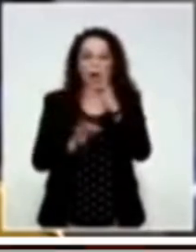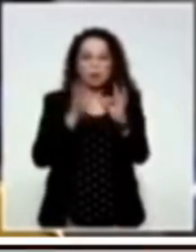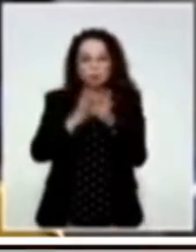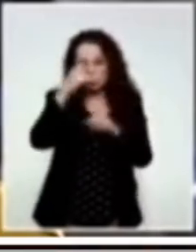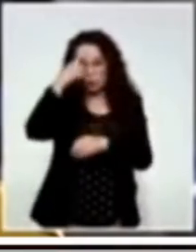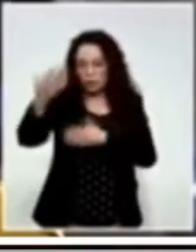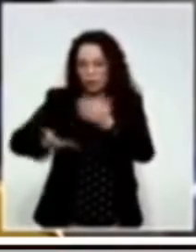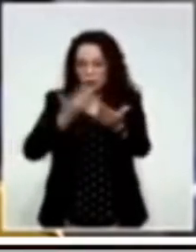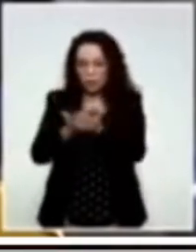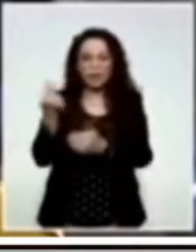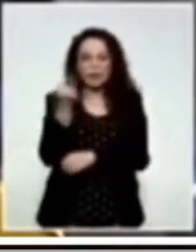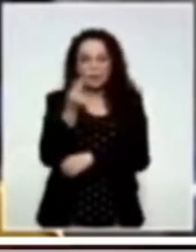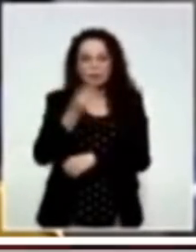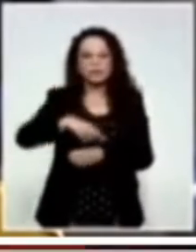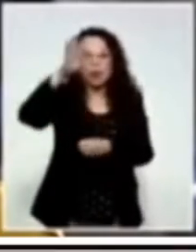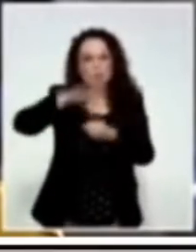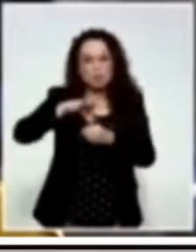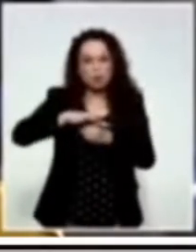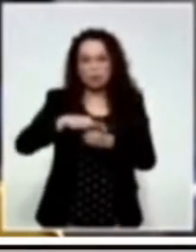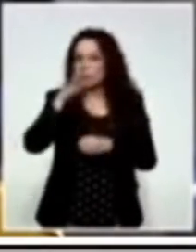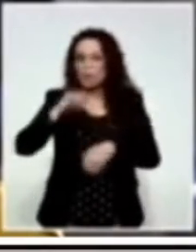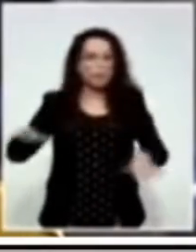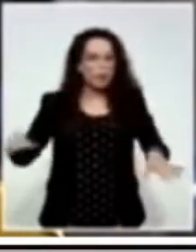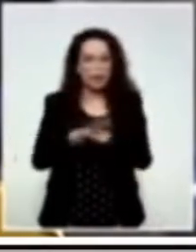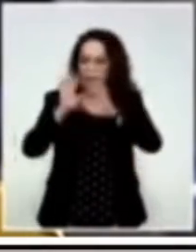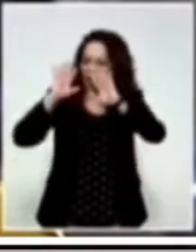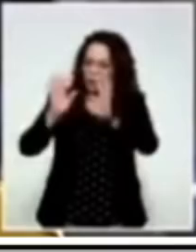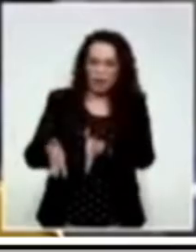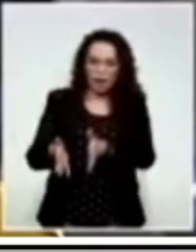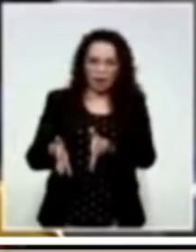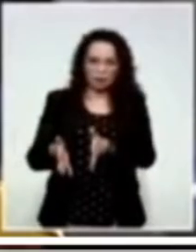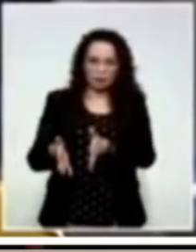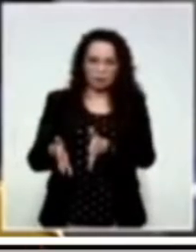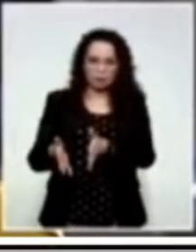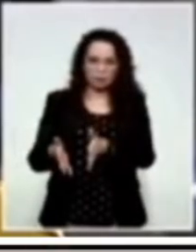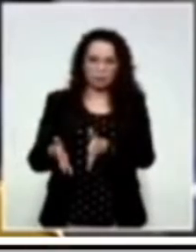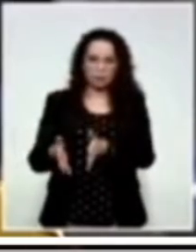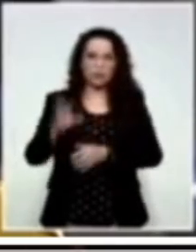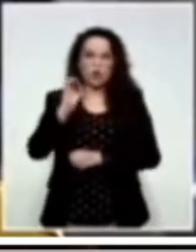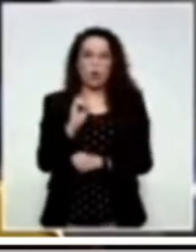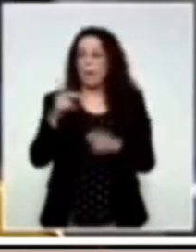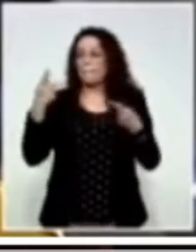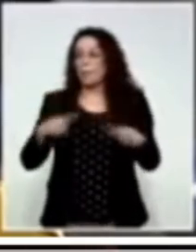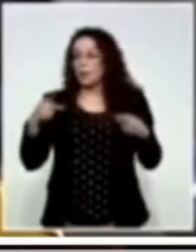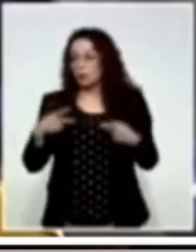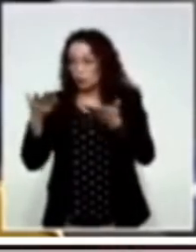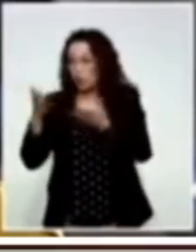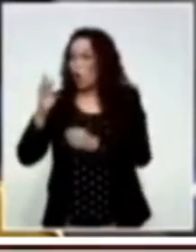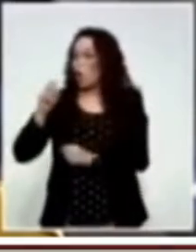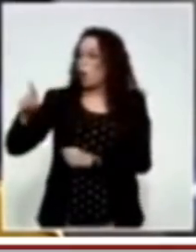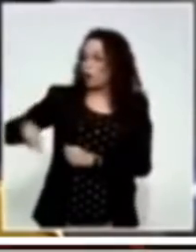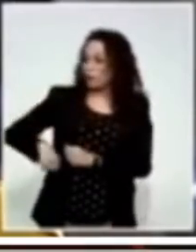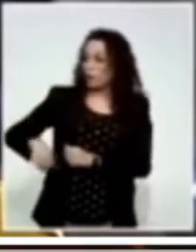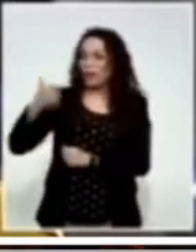ya hay un proyecto, ya no lo podemos cambiar, y tampoco es como que el ciudadano o el interesado va a modificar el voto del